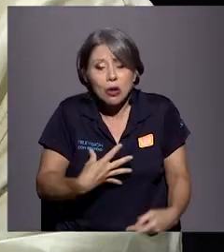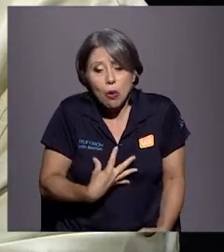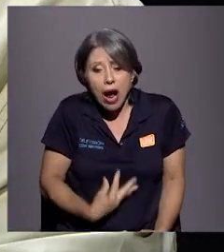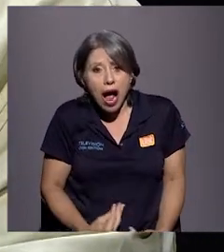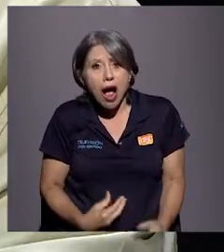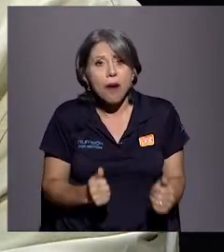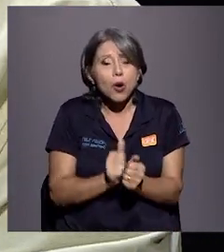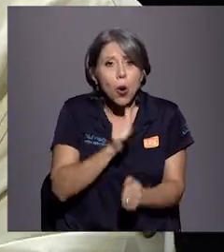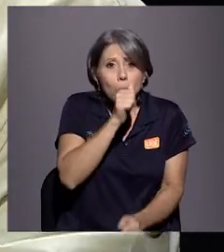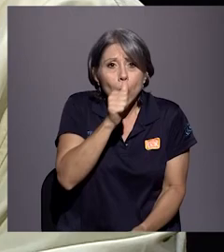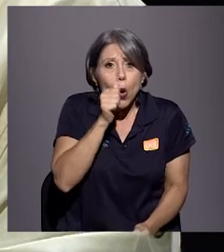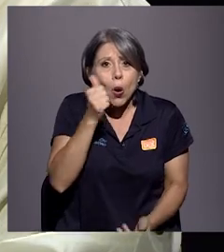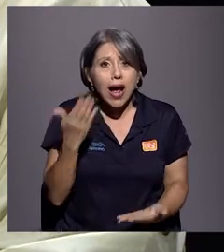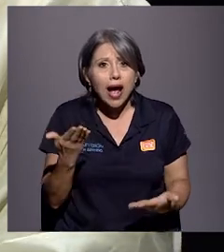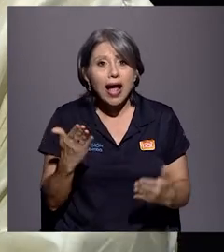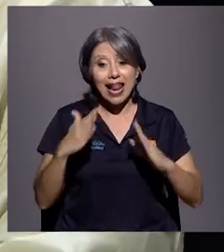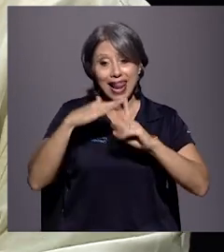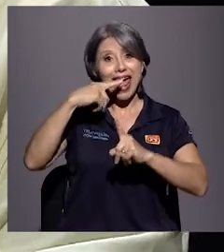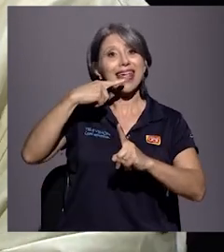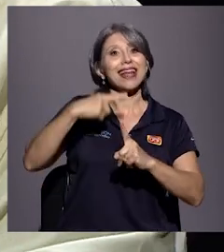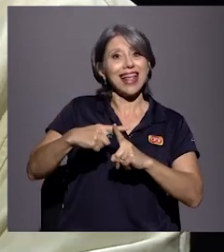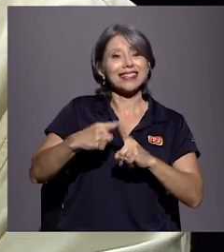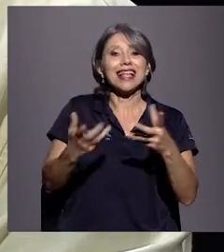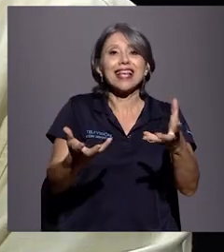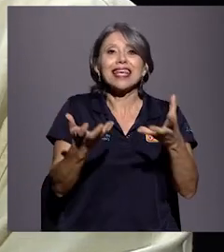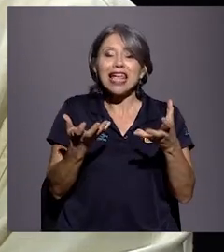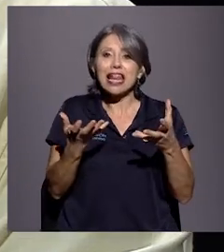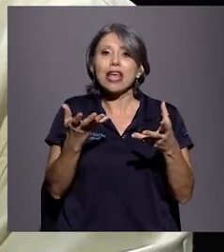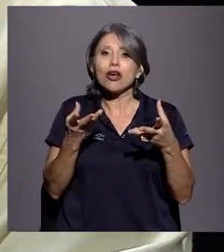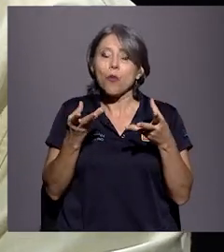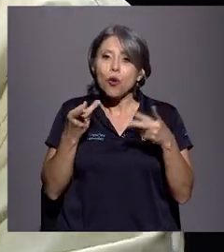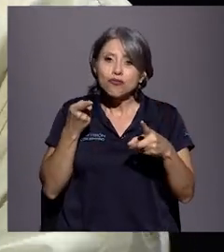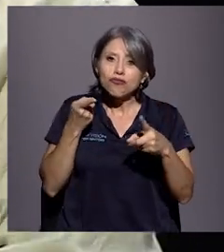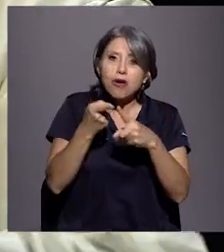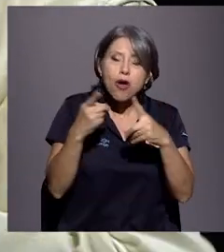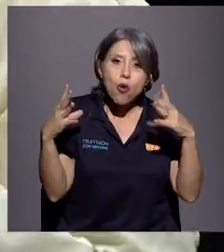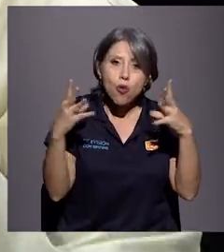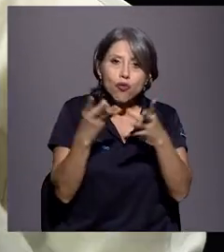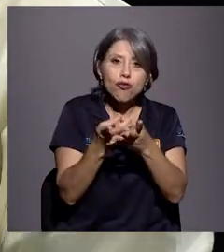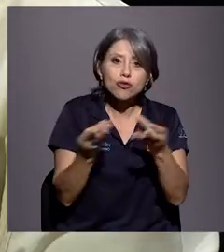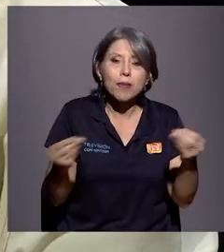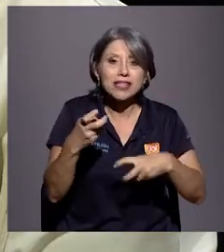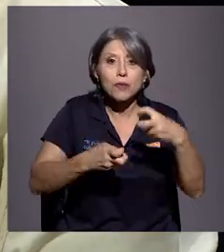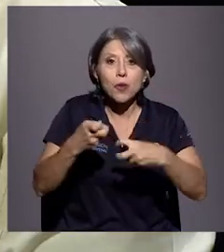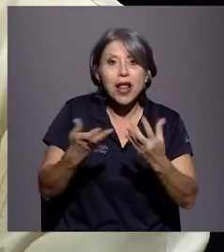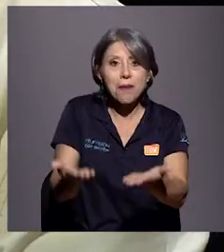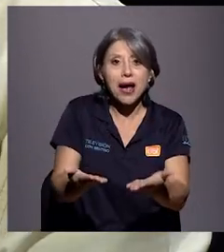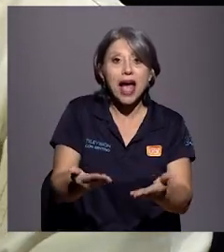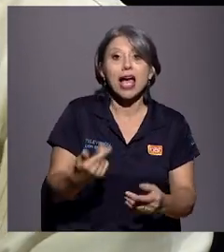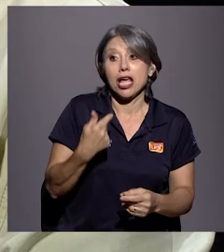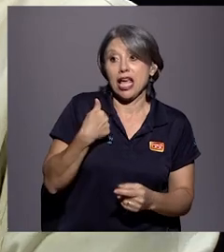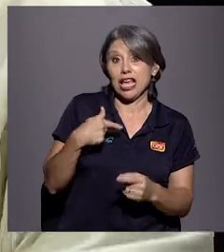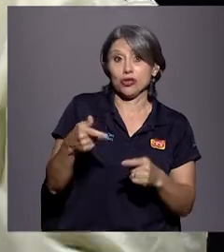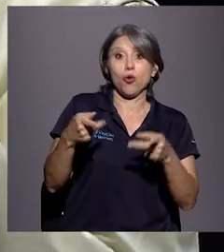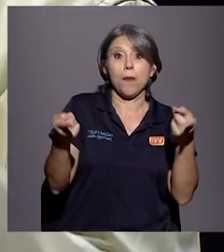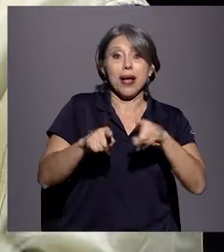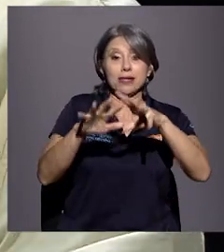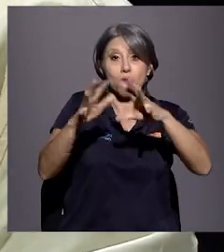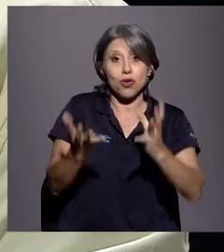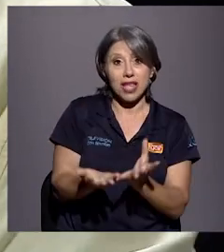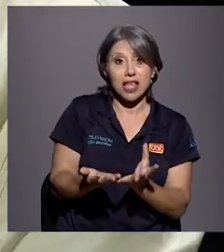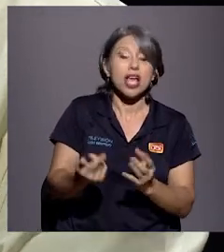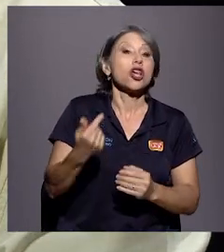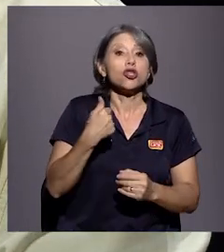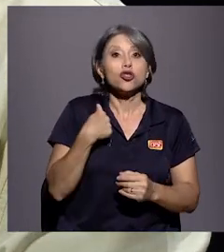la iglesia? Es la iglesia que busca resolver ese problema. Y este es una cosa global. Yo vengo de Roma. Yo estaba la